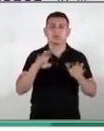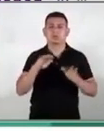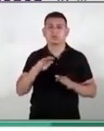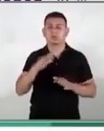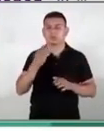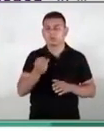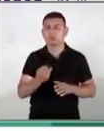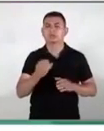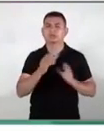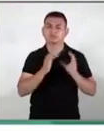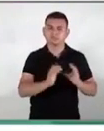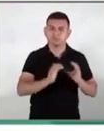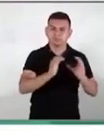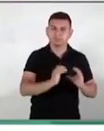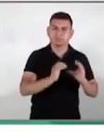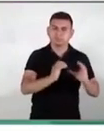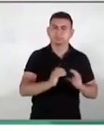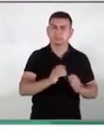2,999 casos.